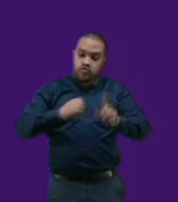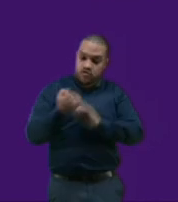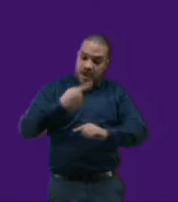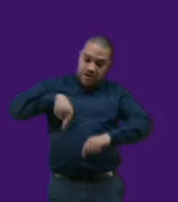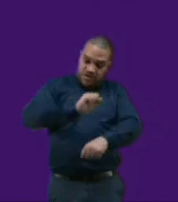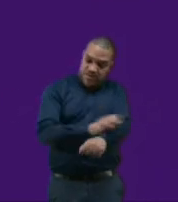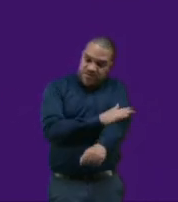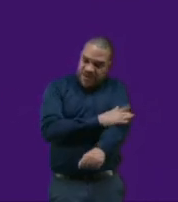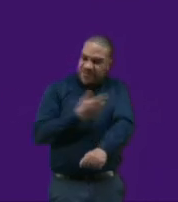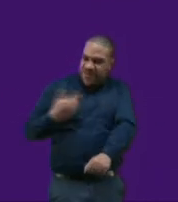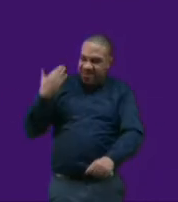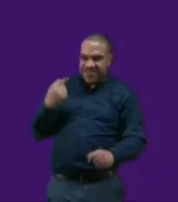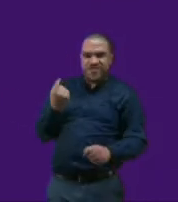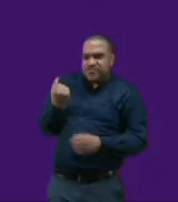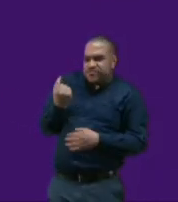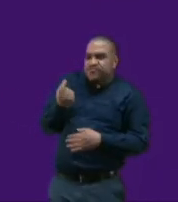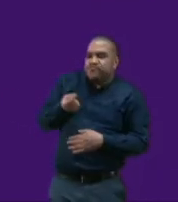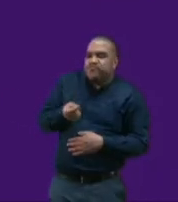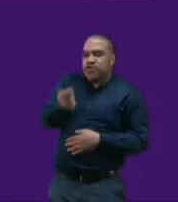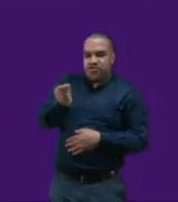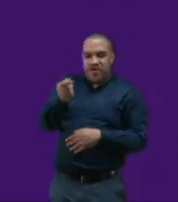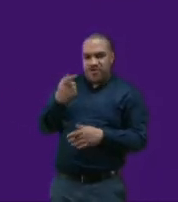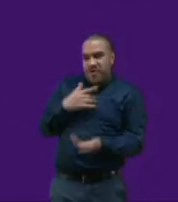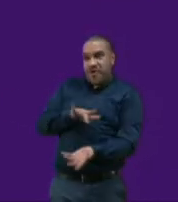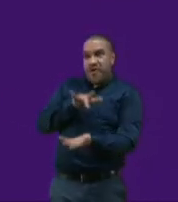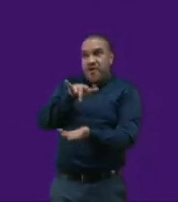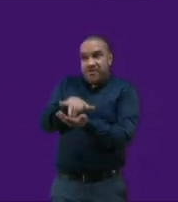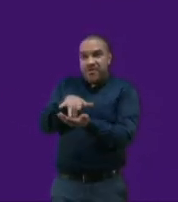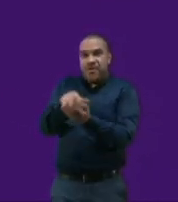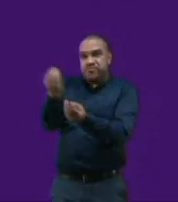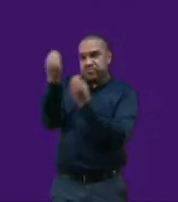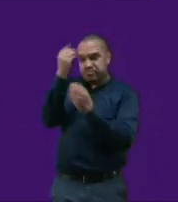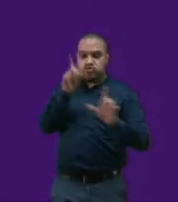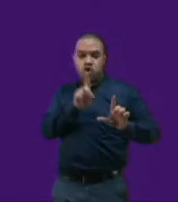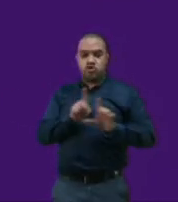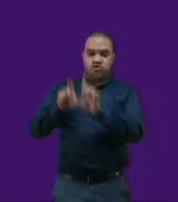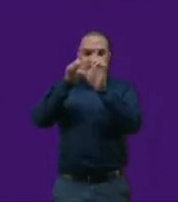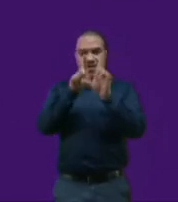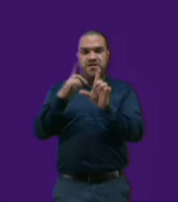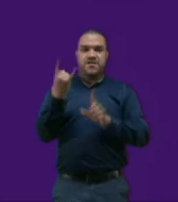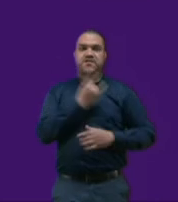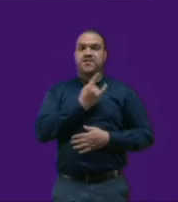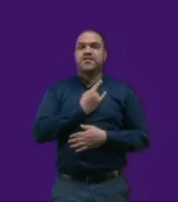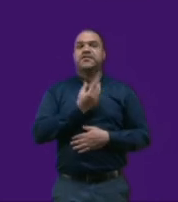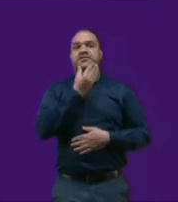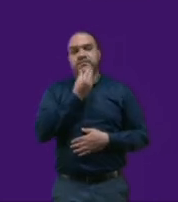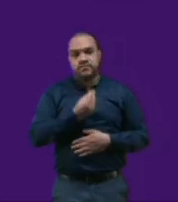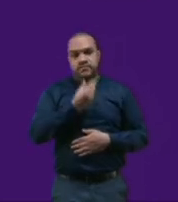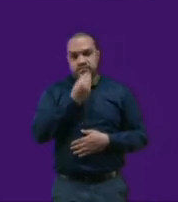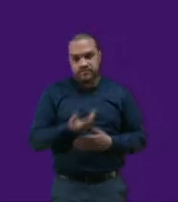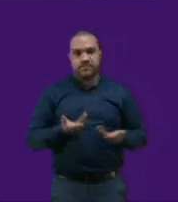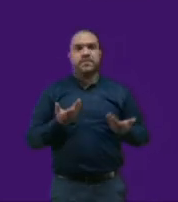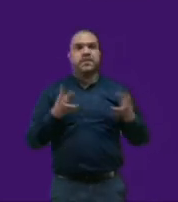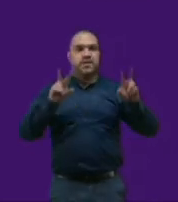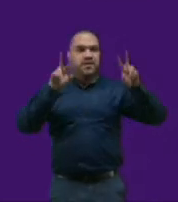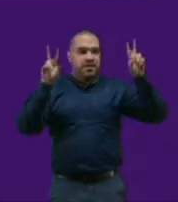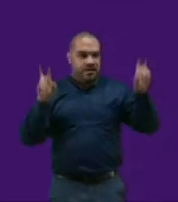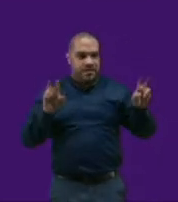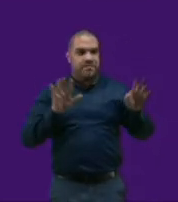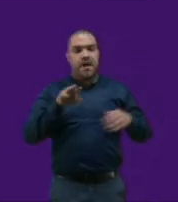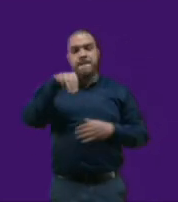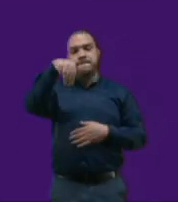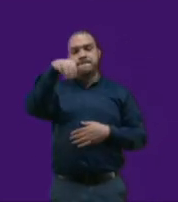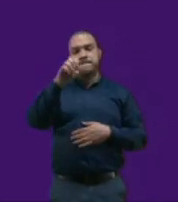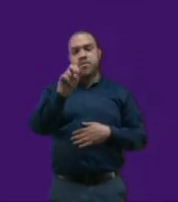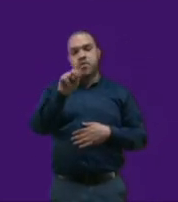que arranco ahorita con la Universidad de los Andes y en conjunto con el TEC de Monterrey y el MIT. Entonces, estamos